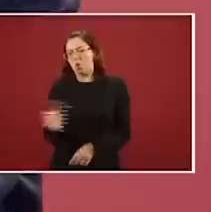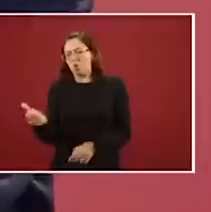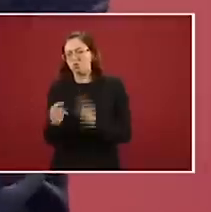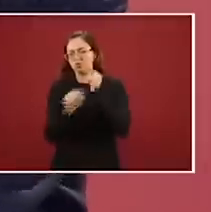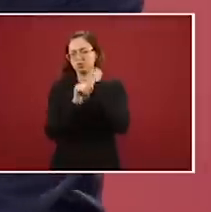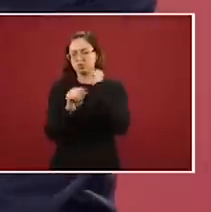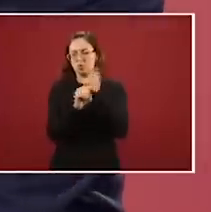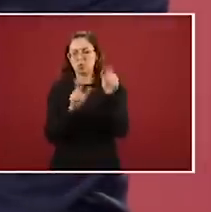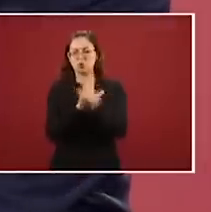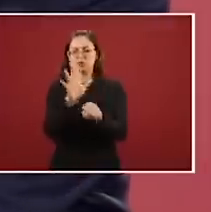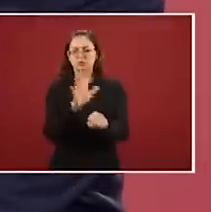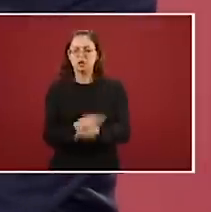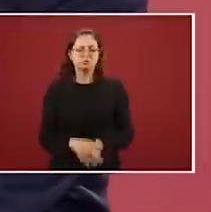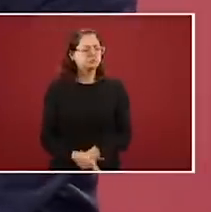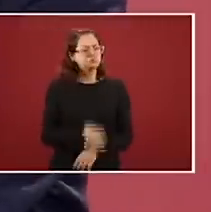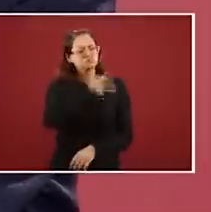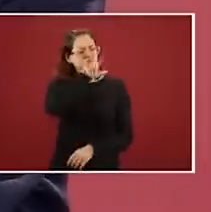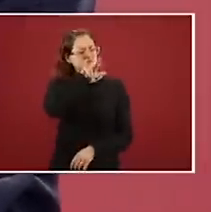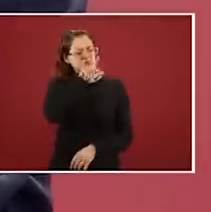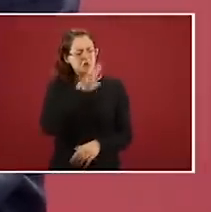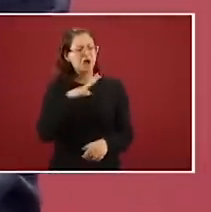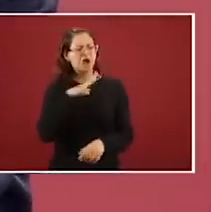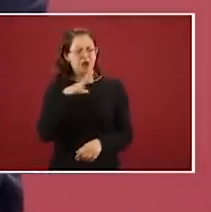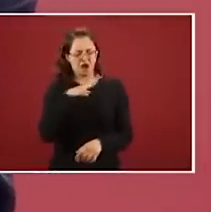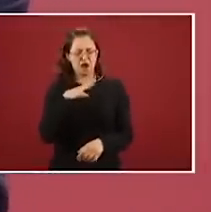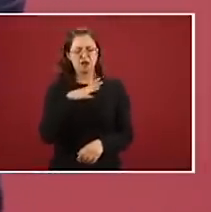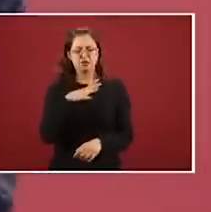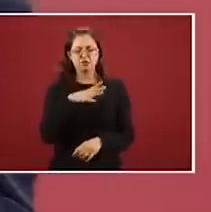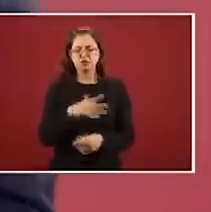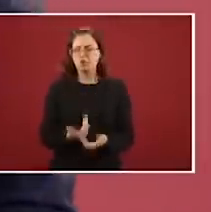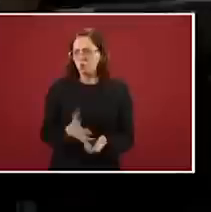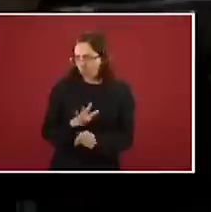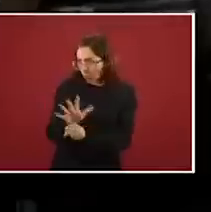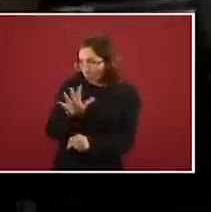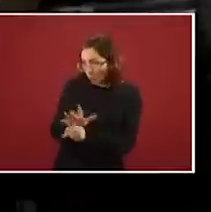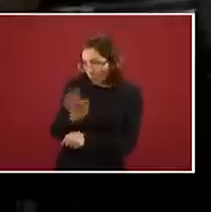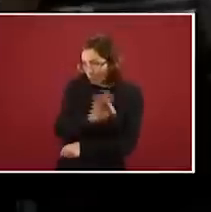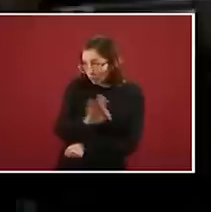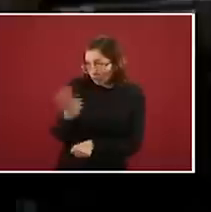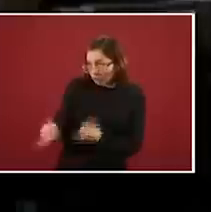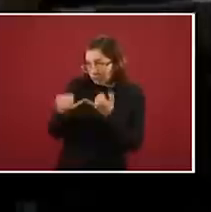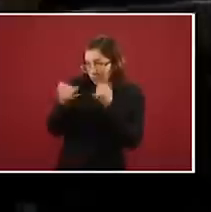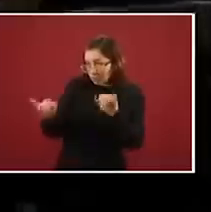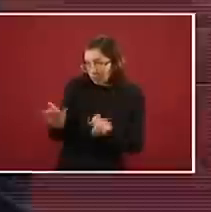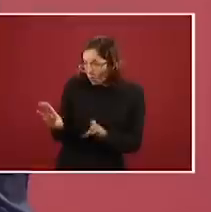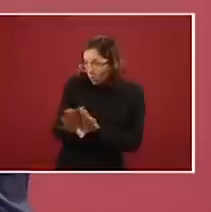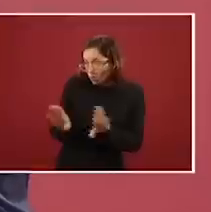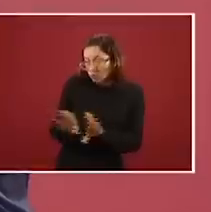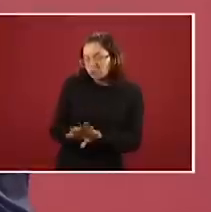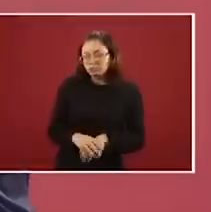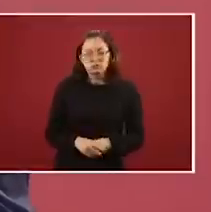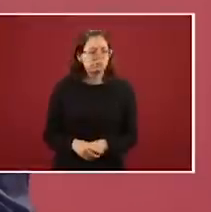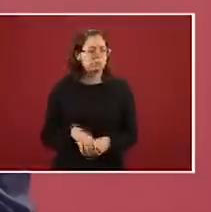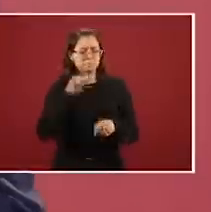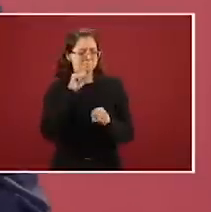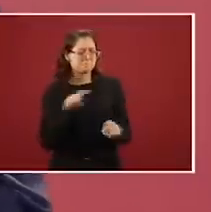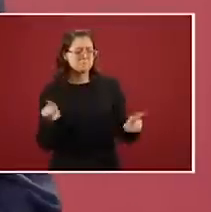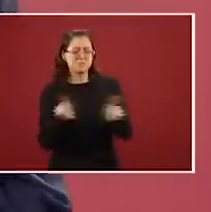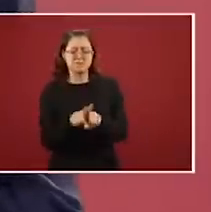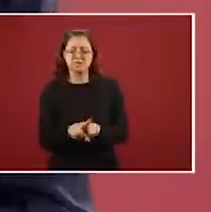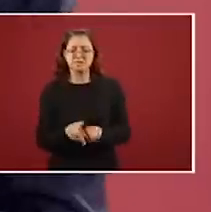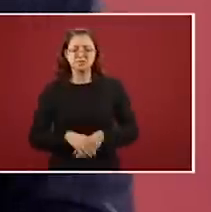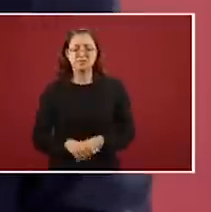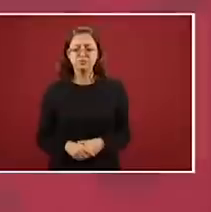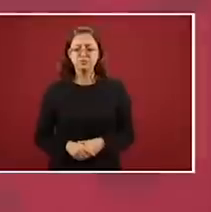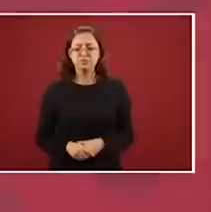No, van a haber opciones. ¿Sabe cuál es y tiene las fechas de inauguración? Igual. No,